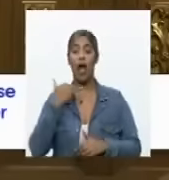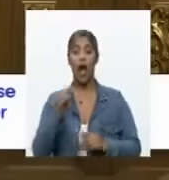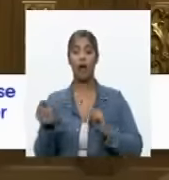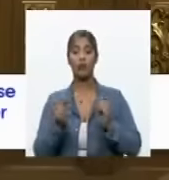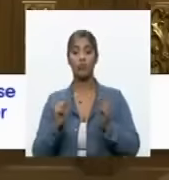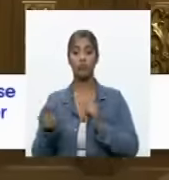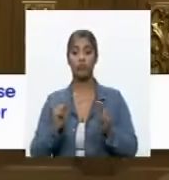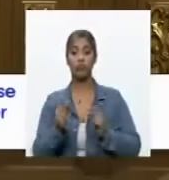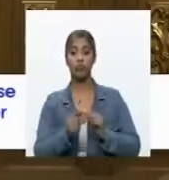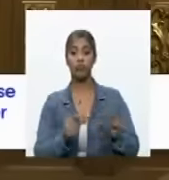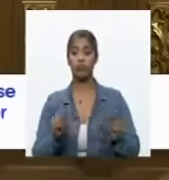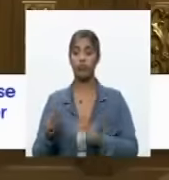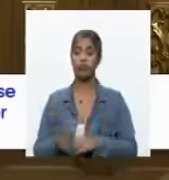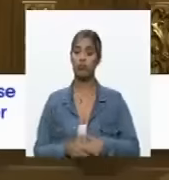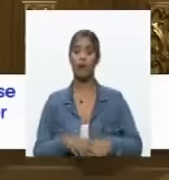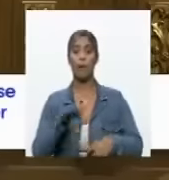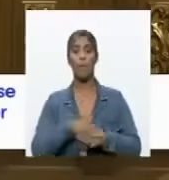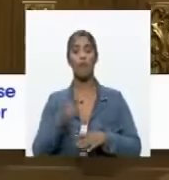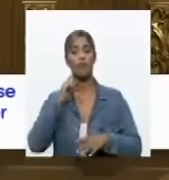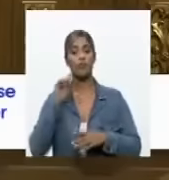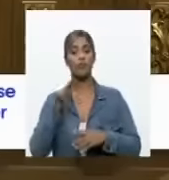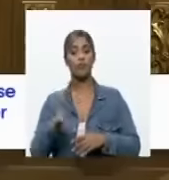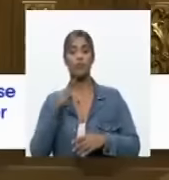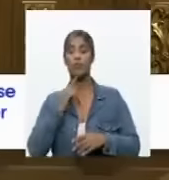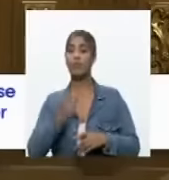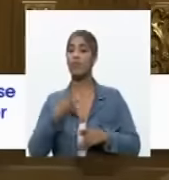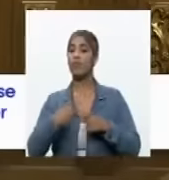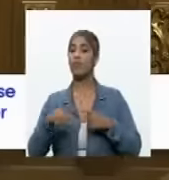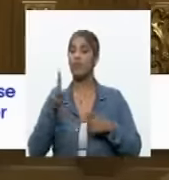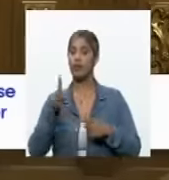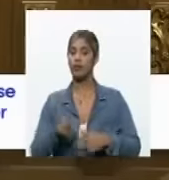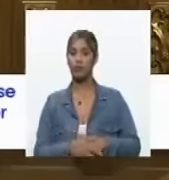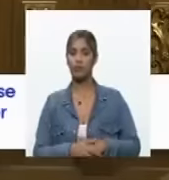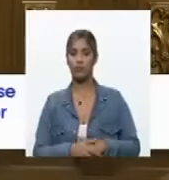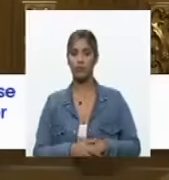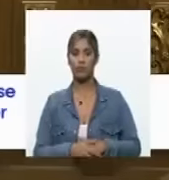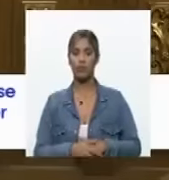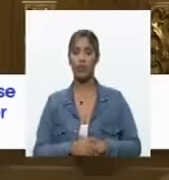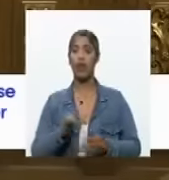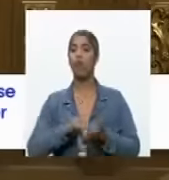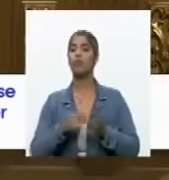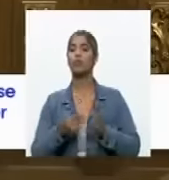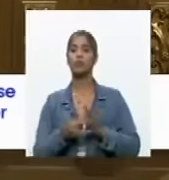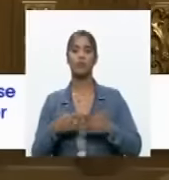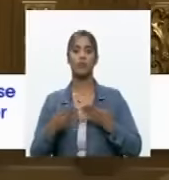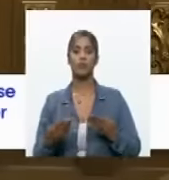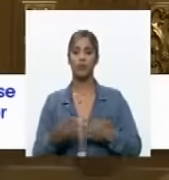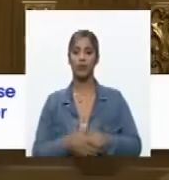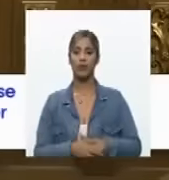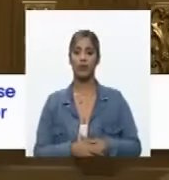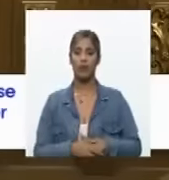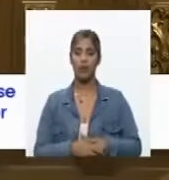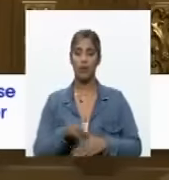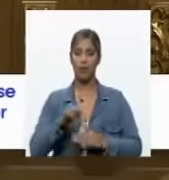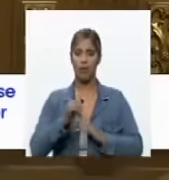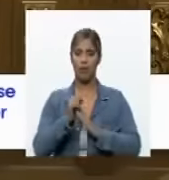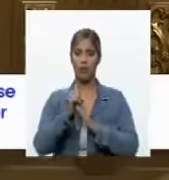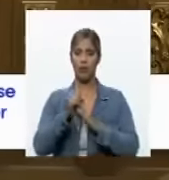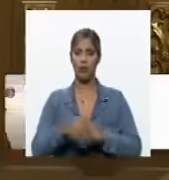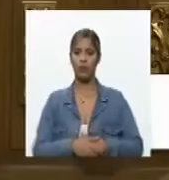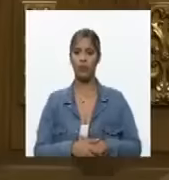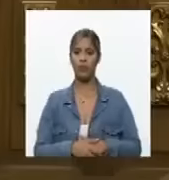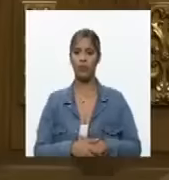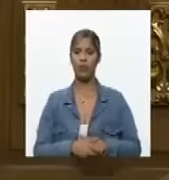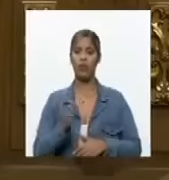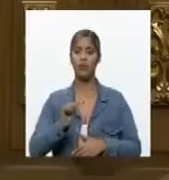discutirlo, porque ahí está una de las grandes diferencias de lo que significó el liderazgo punto fijista